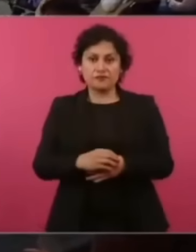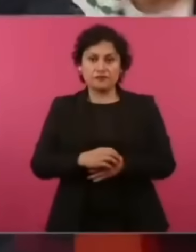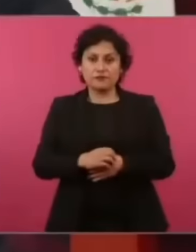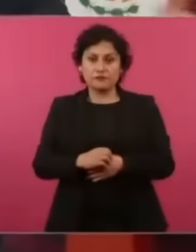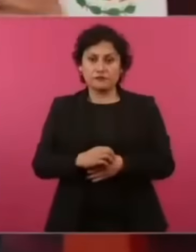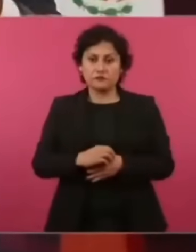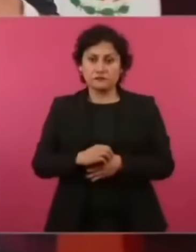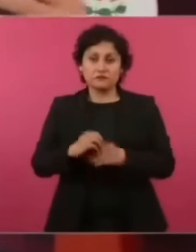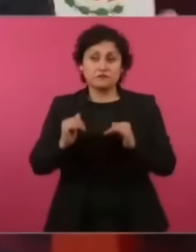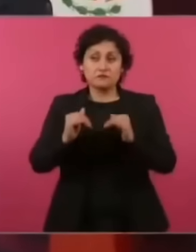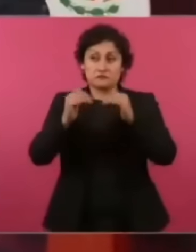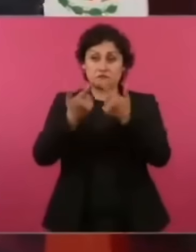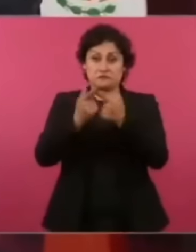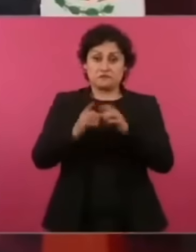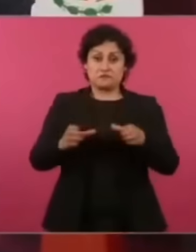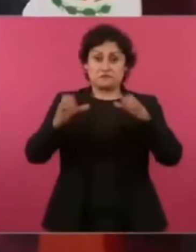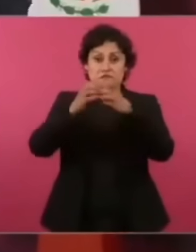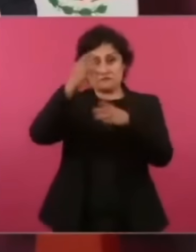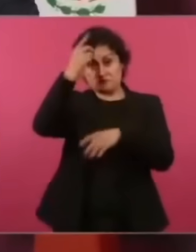Le ayuda